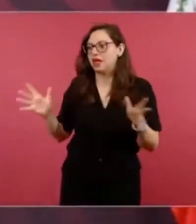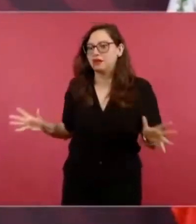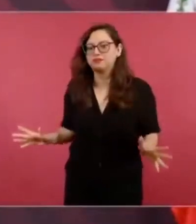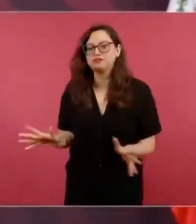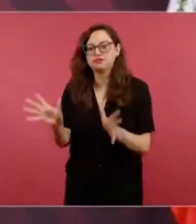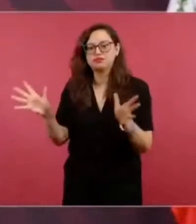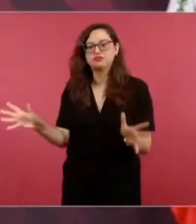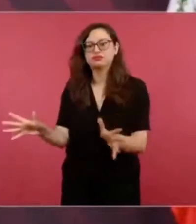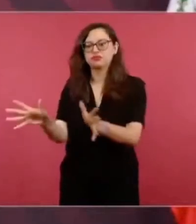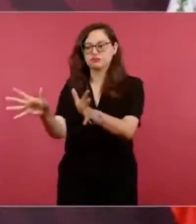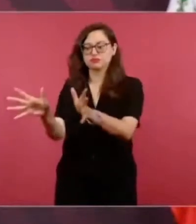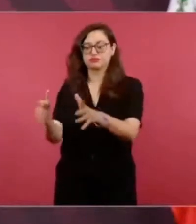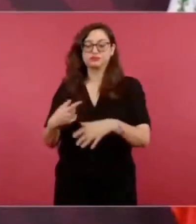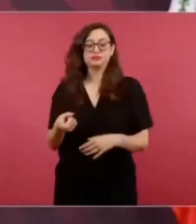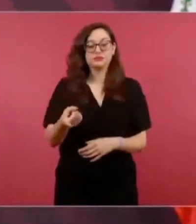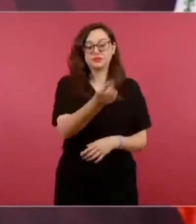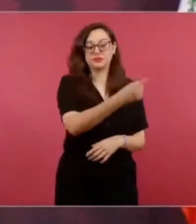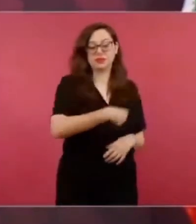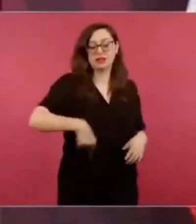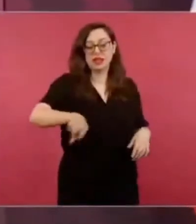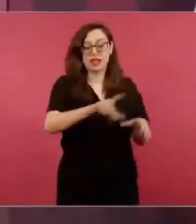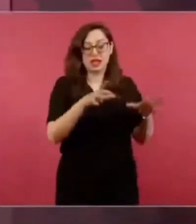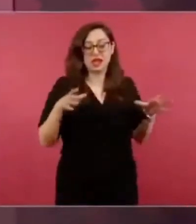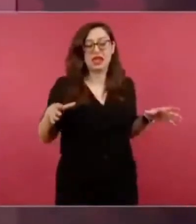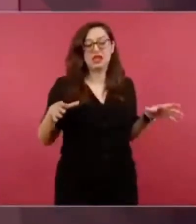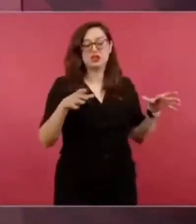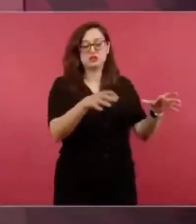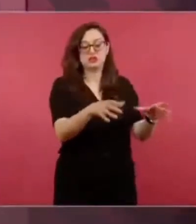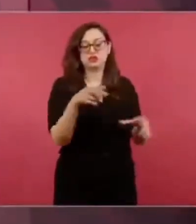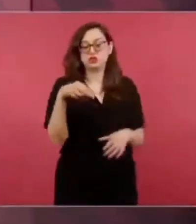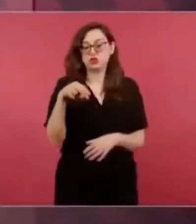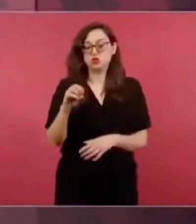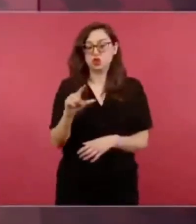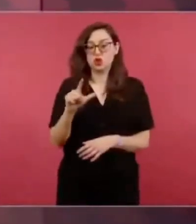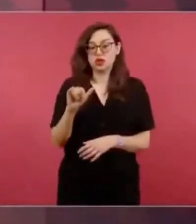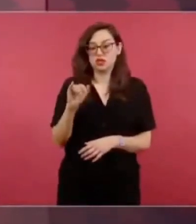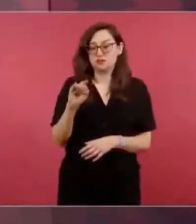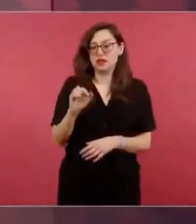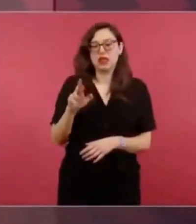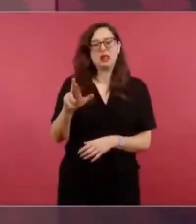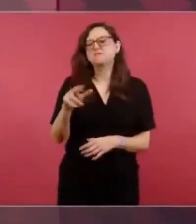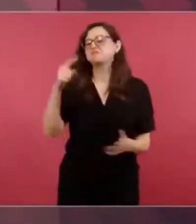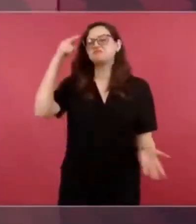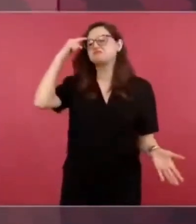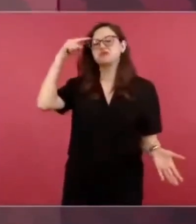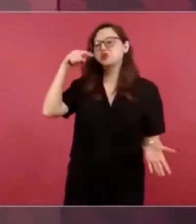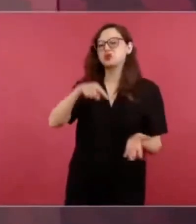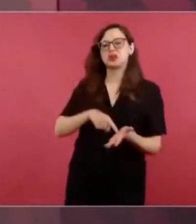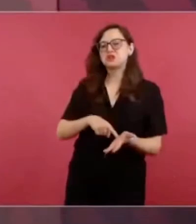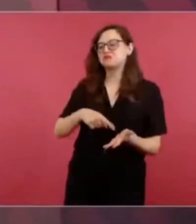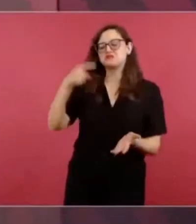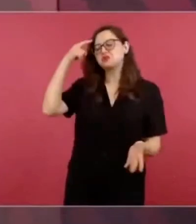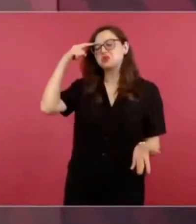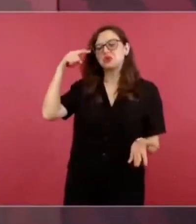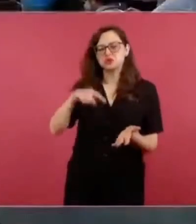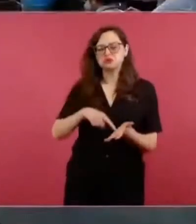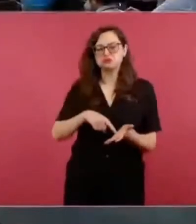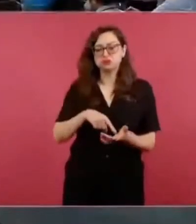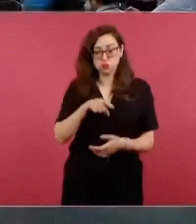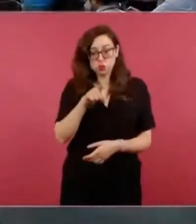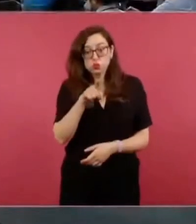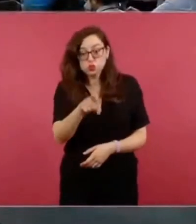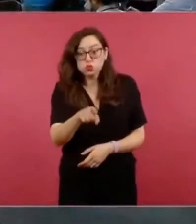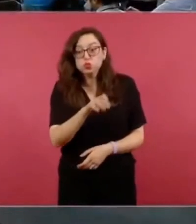En los 36 años de política neoliberal que se aplicó en México, y te invito a